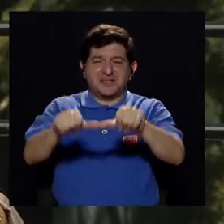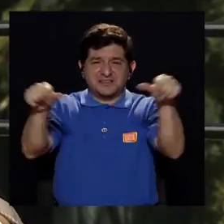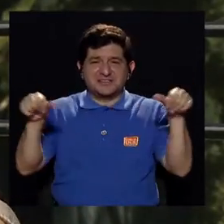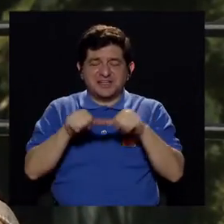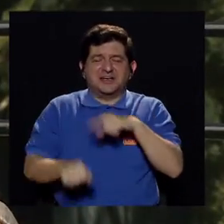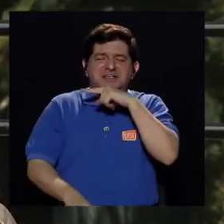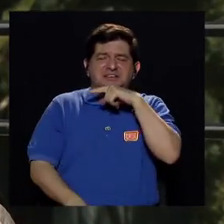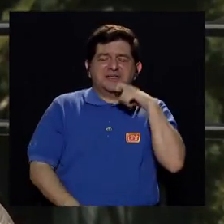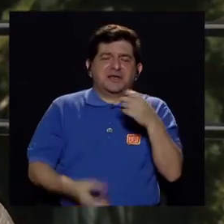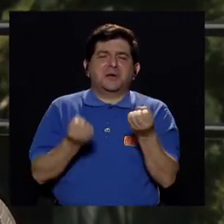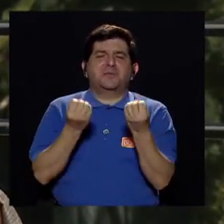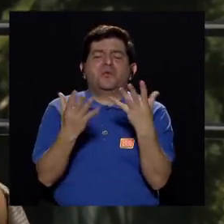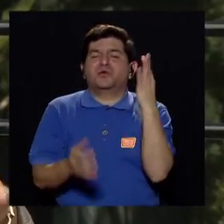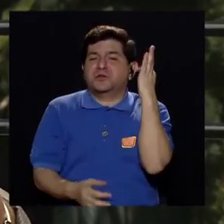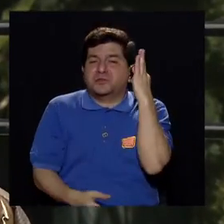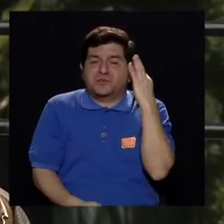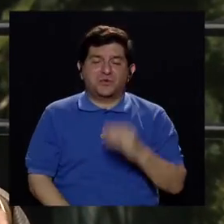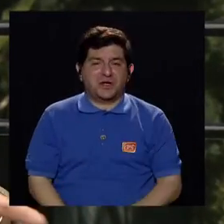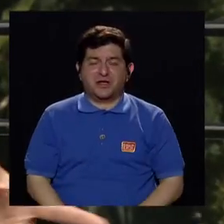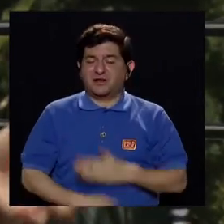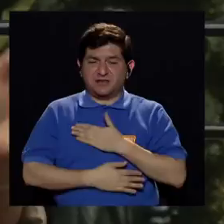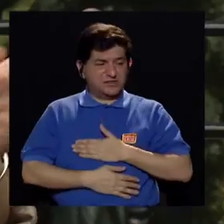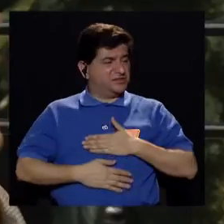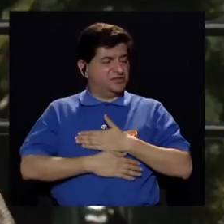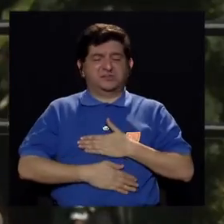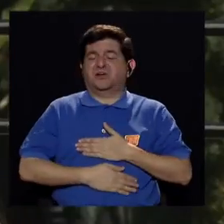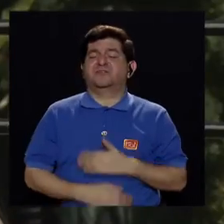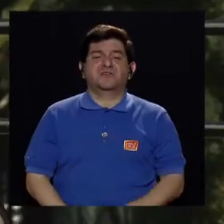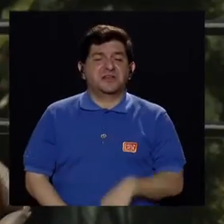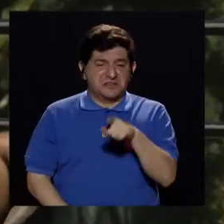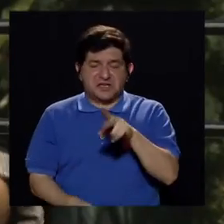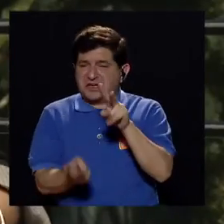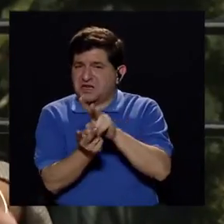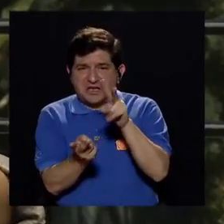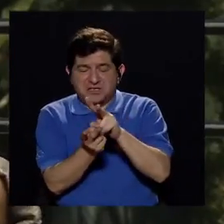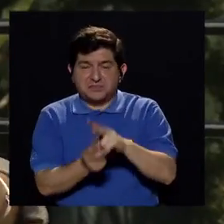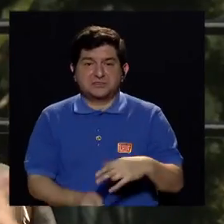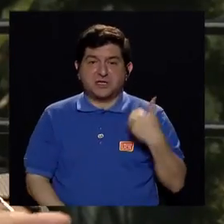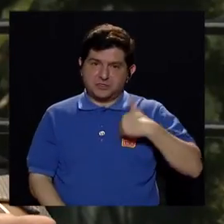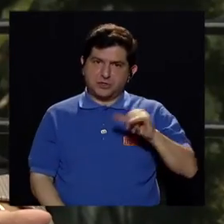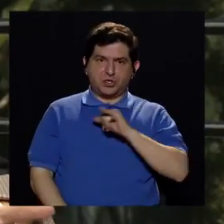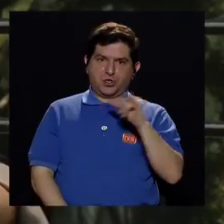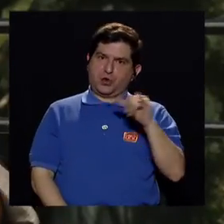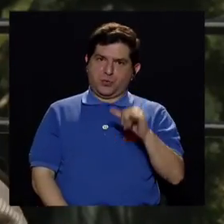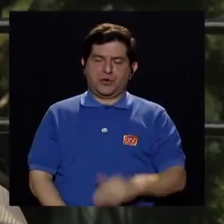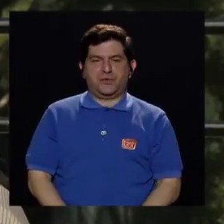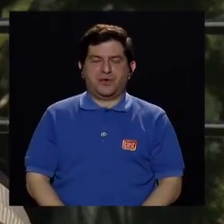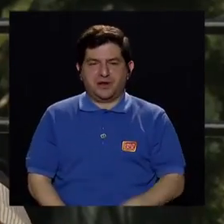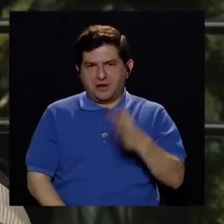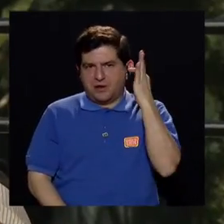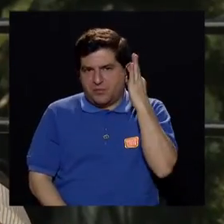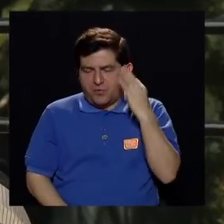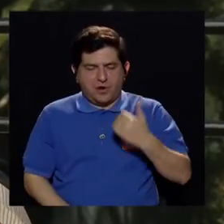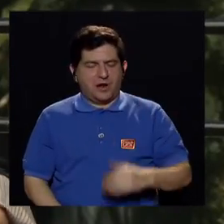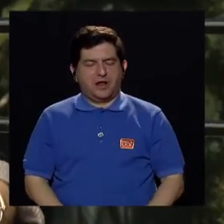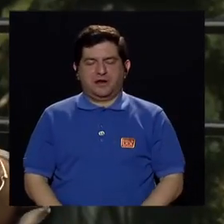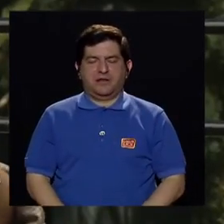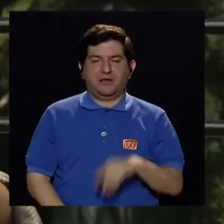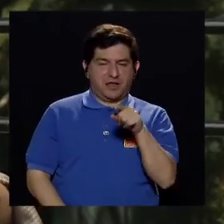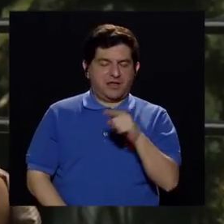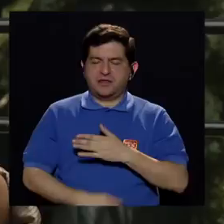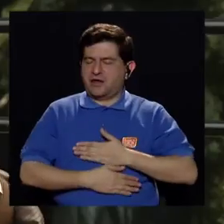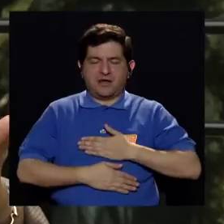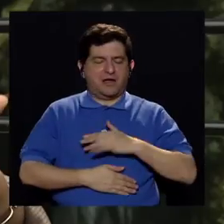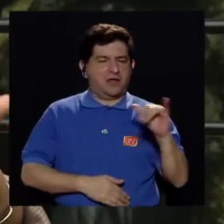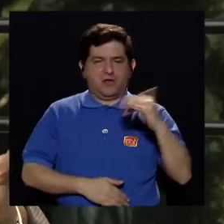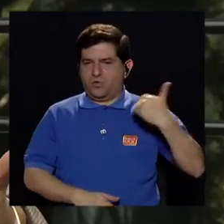vemos muchas mujeres que no están disfrutando sus encuentros y también hombres, porque a la larga si mi pareja no lo disfruta, yo tampoco lo disfruto, porque